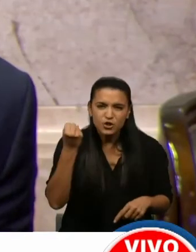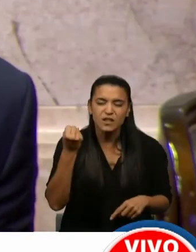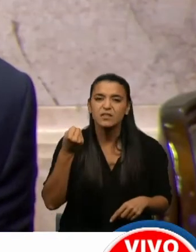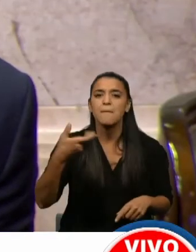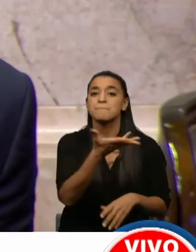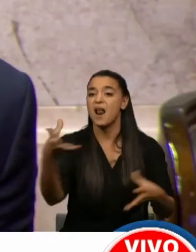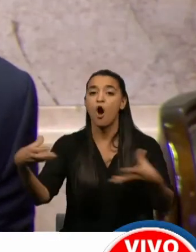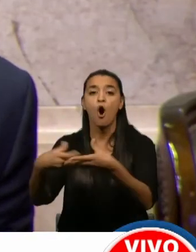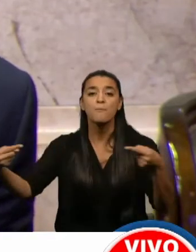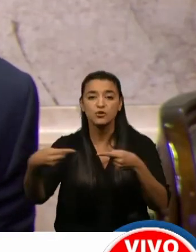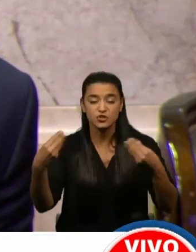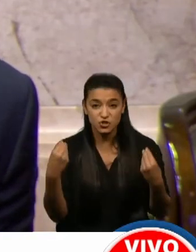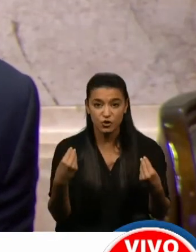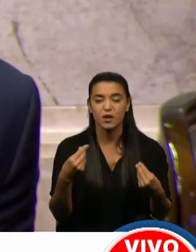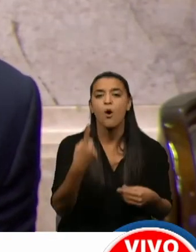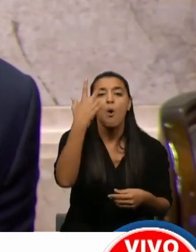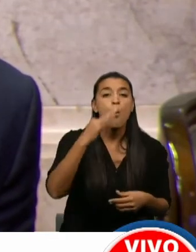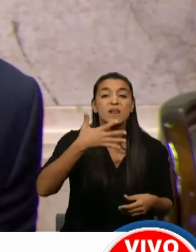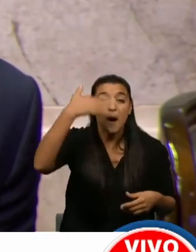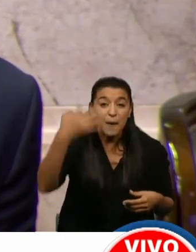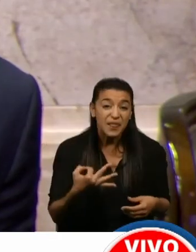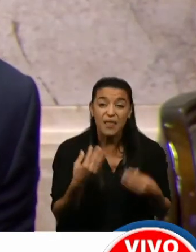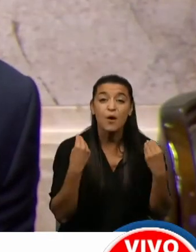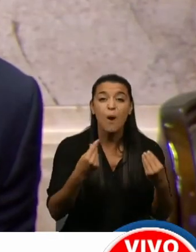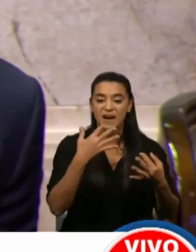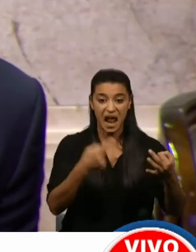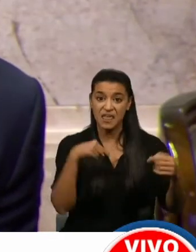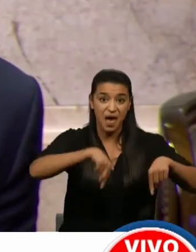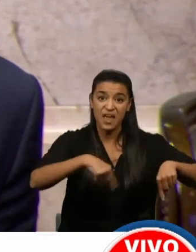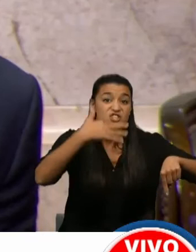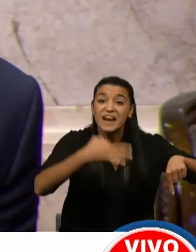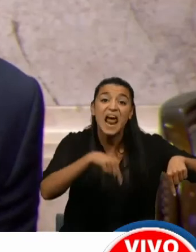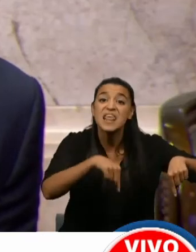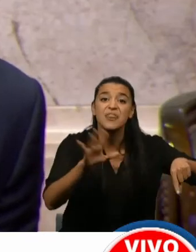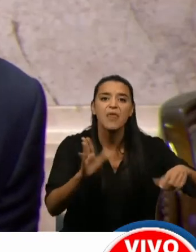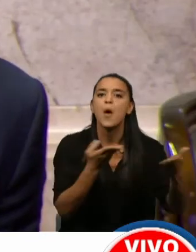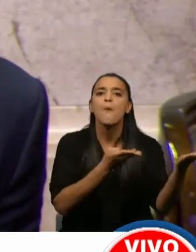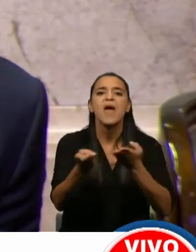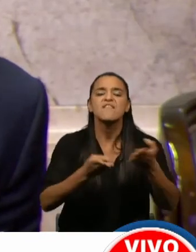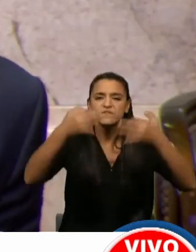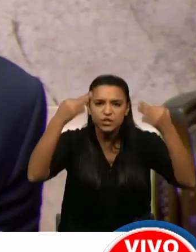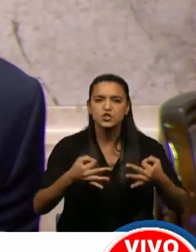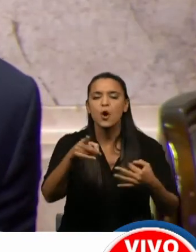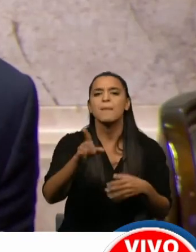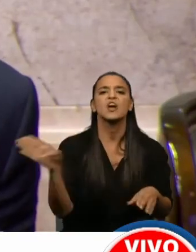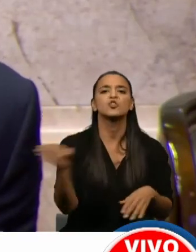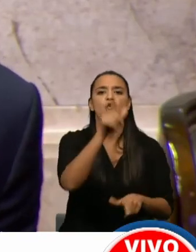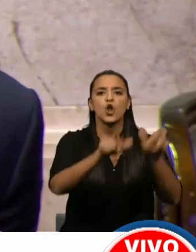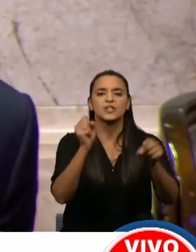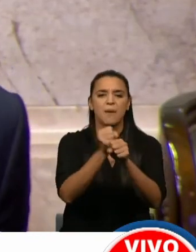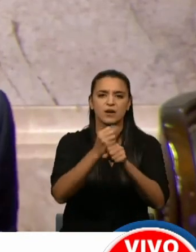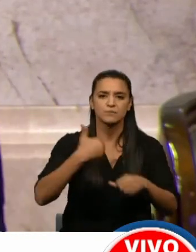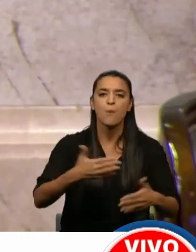para toda la oposición es que la única verdad es la realidad y esto es una realidad, es un beneficio concreto para todos los trabajadores